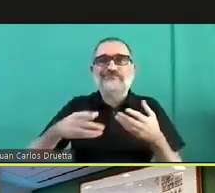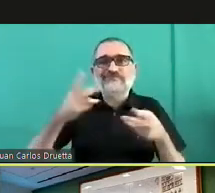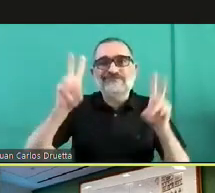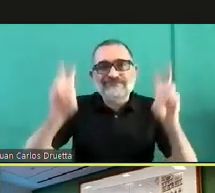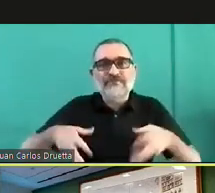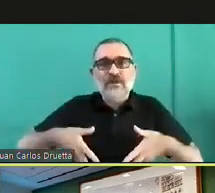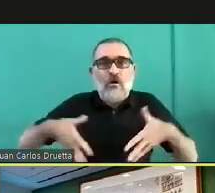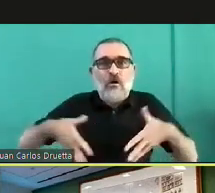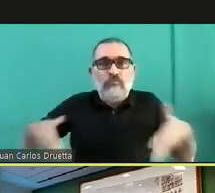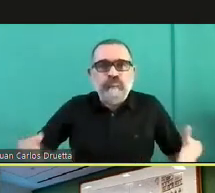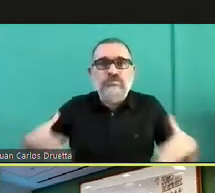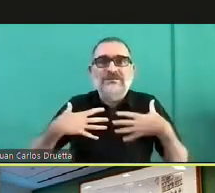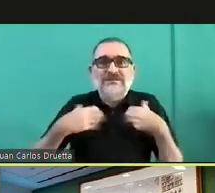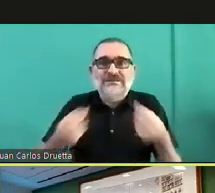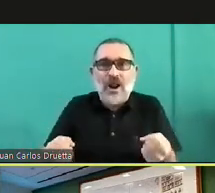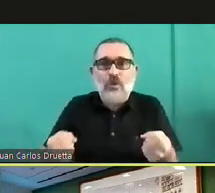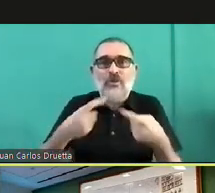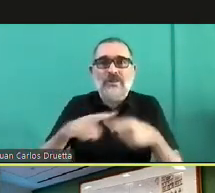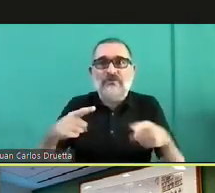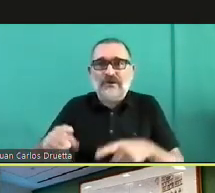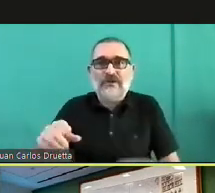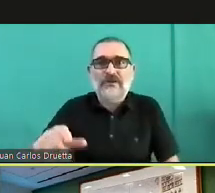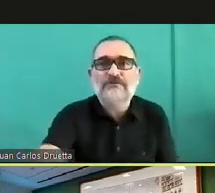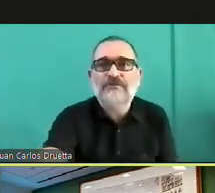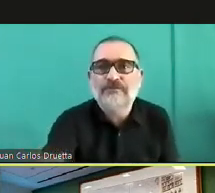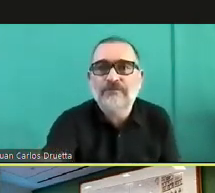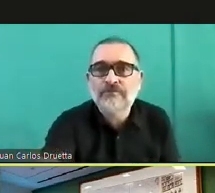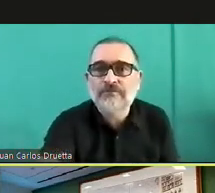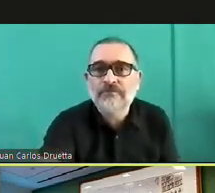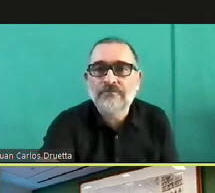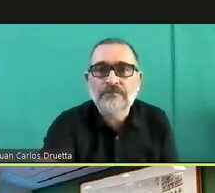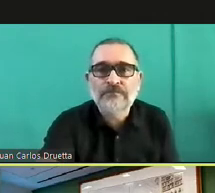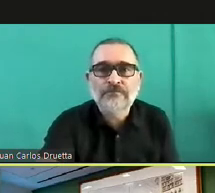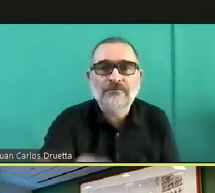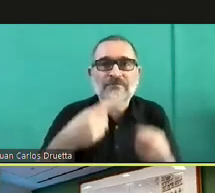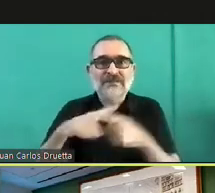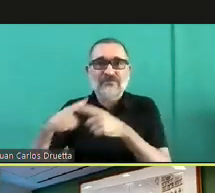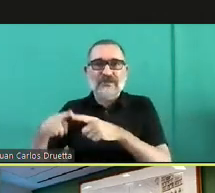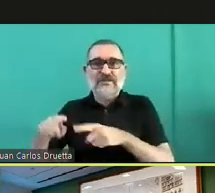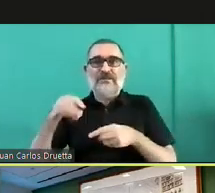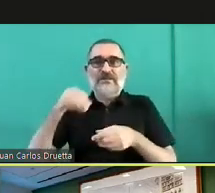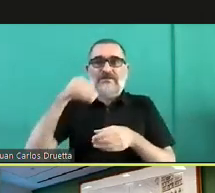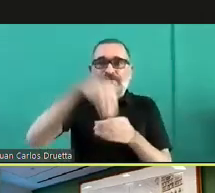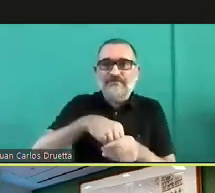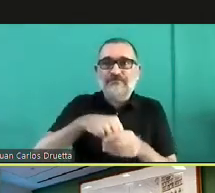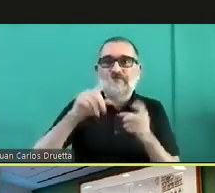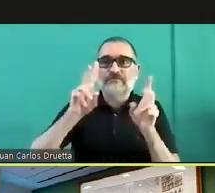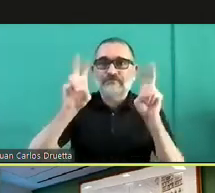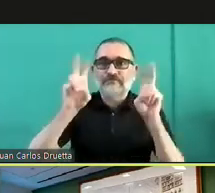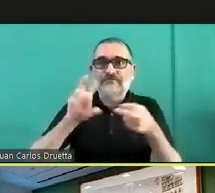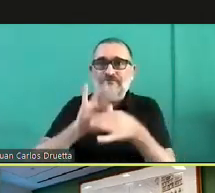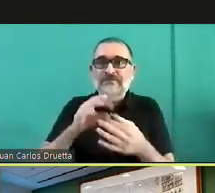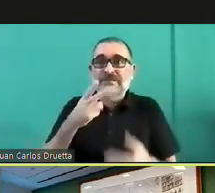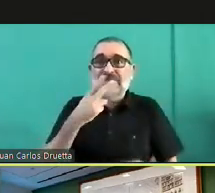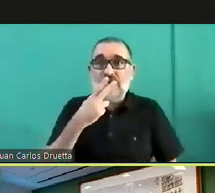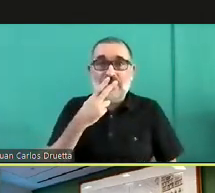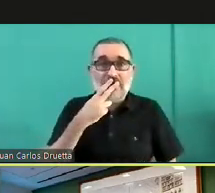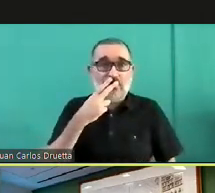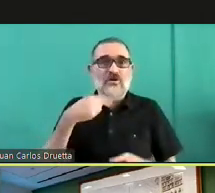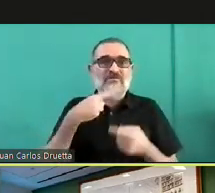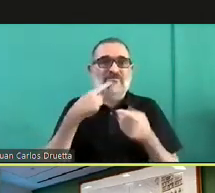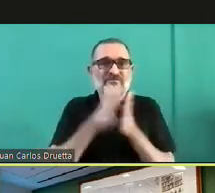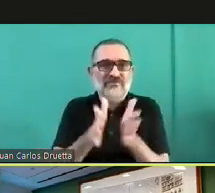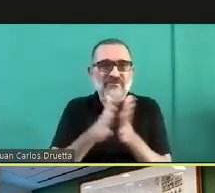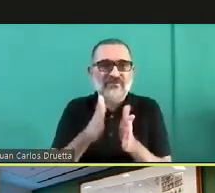estas políticas pero no solamente los ministerios de salud todo el gobierno salud finanzas educación